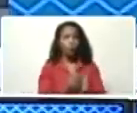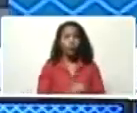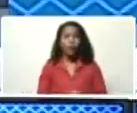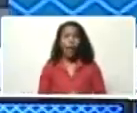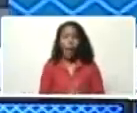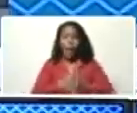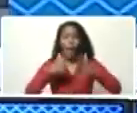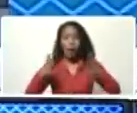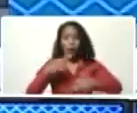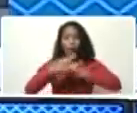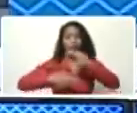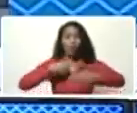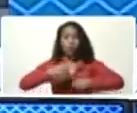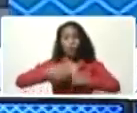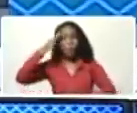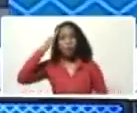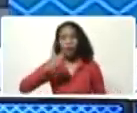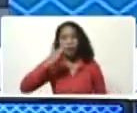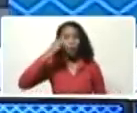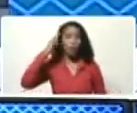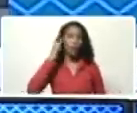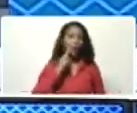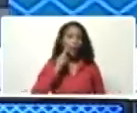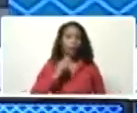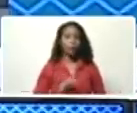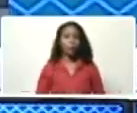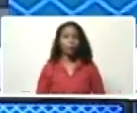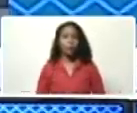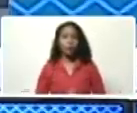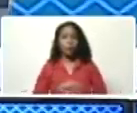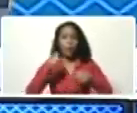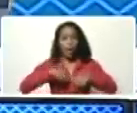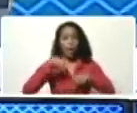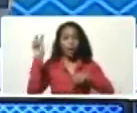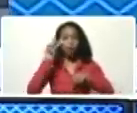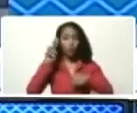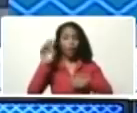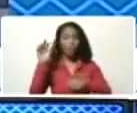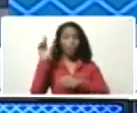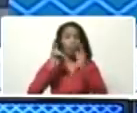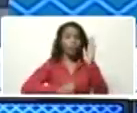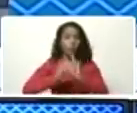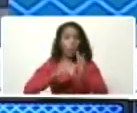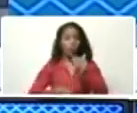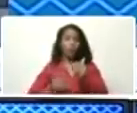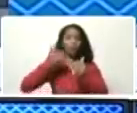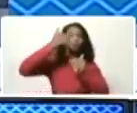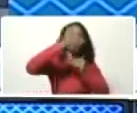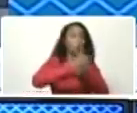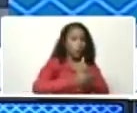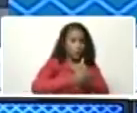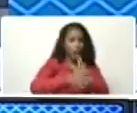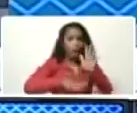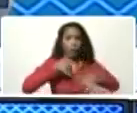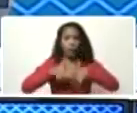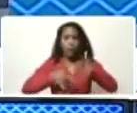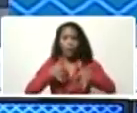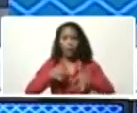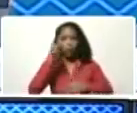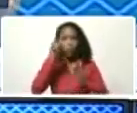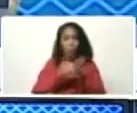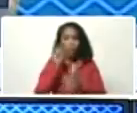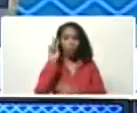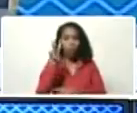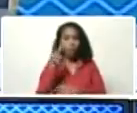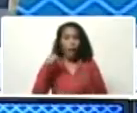la gran revolución militar bolivariana que en Venezuela se desarrolló posterior a los eventos del 2002,